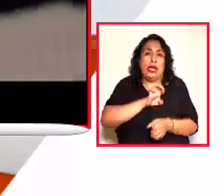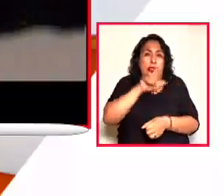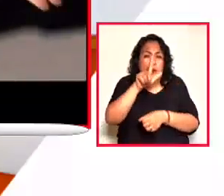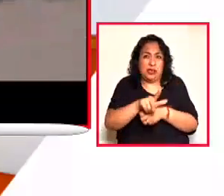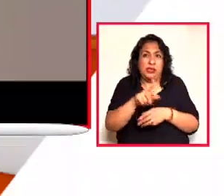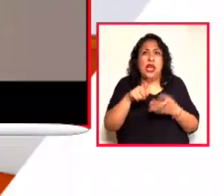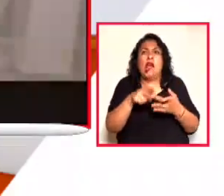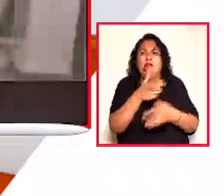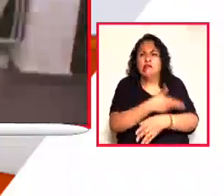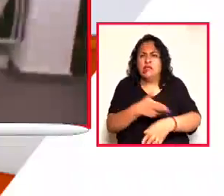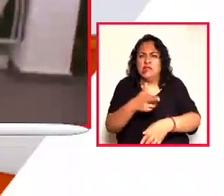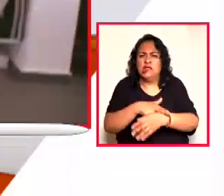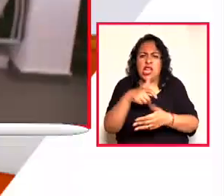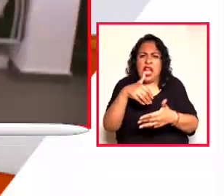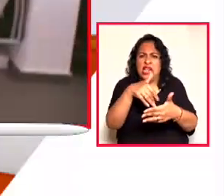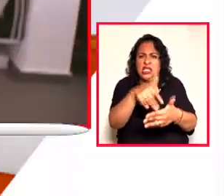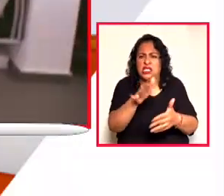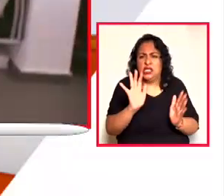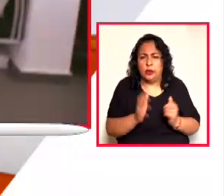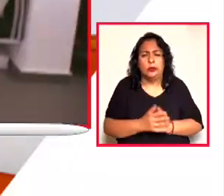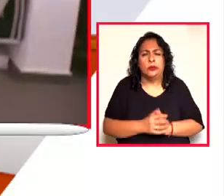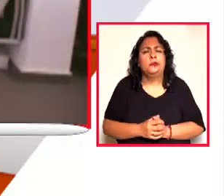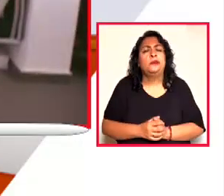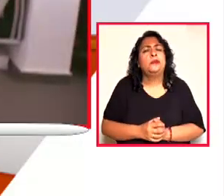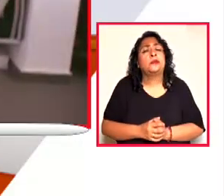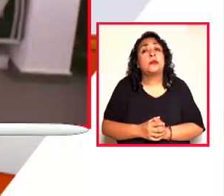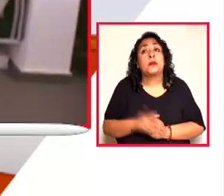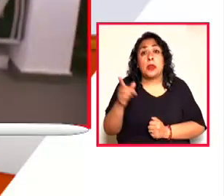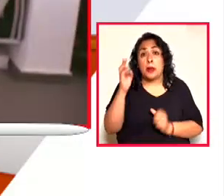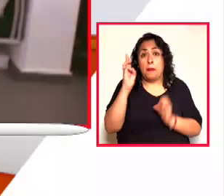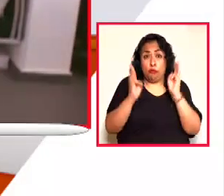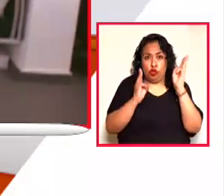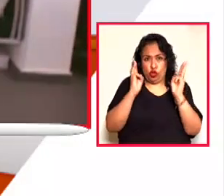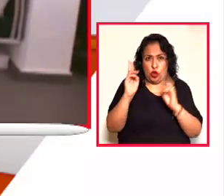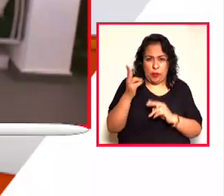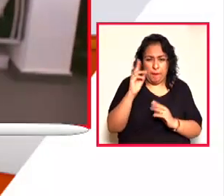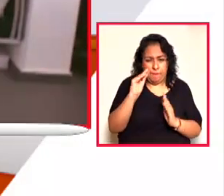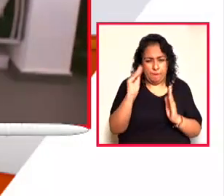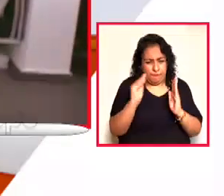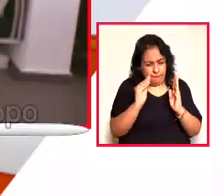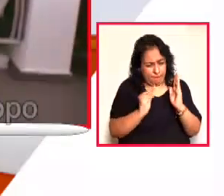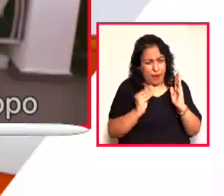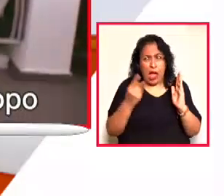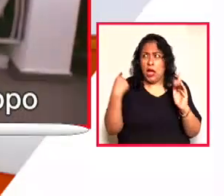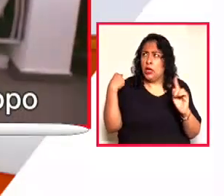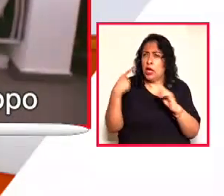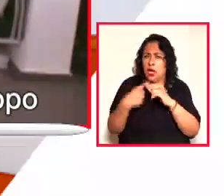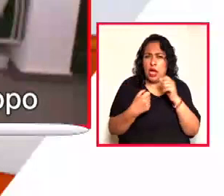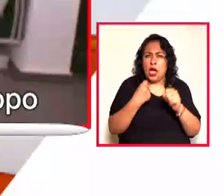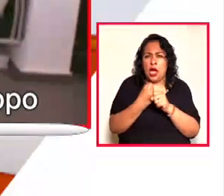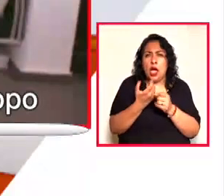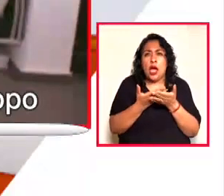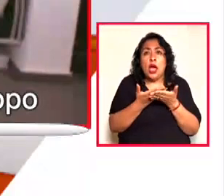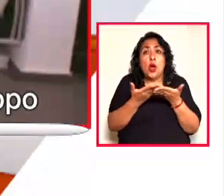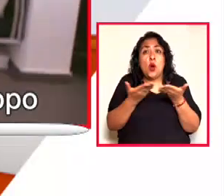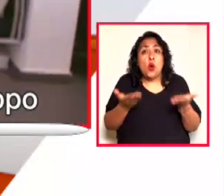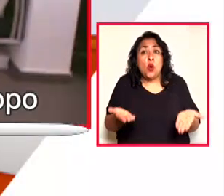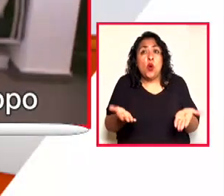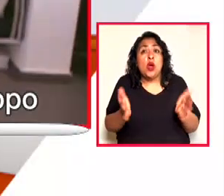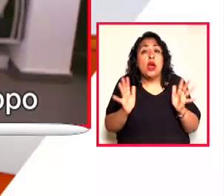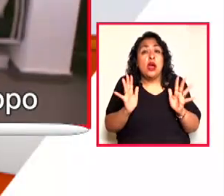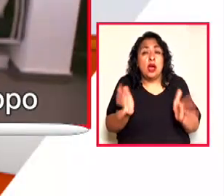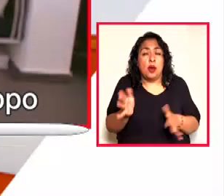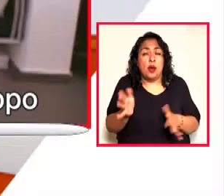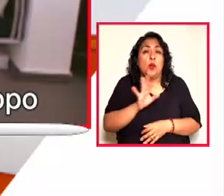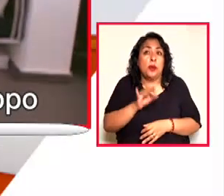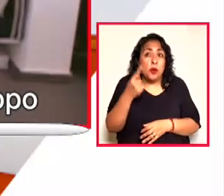trámite. Lo que el Museo Universitario ha programado históricamente. Finalmente, también nos habla